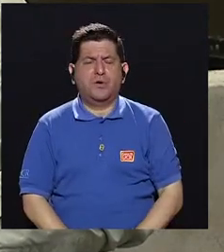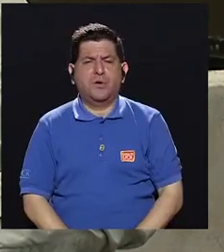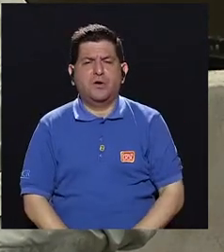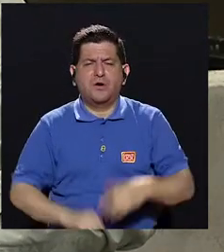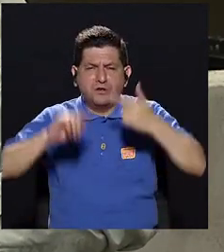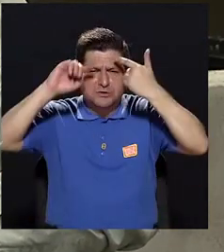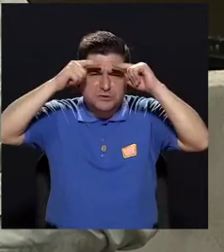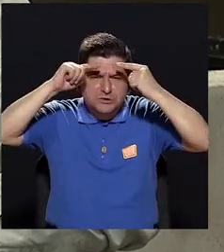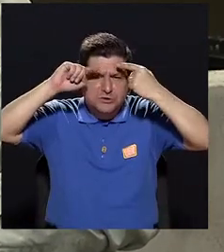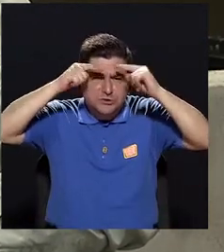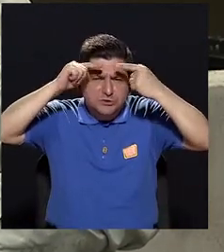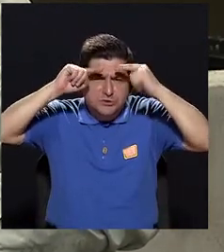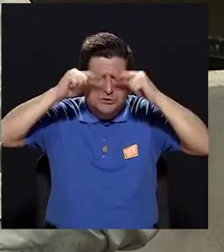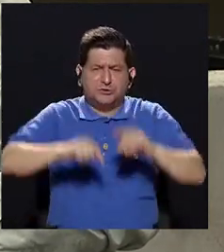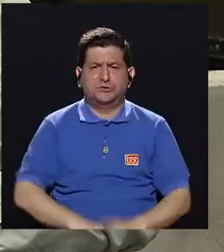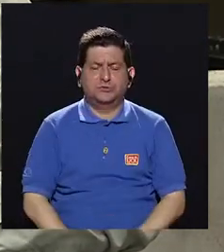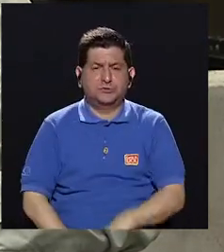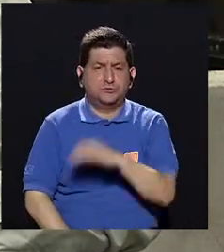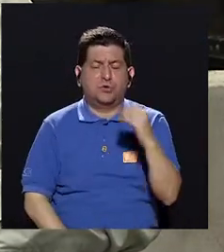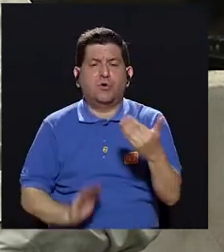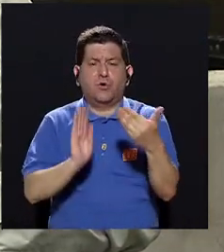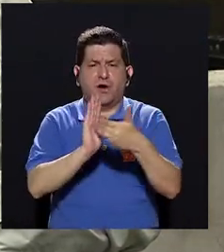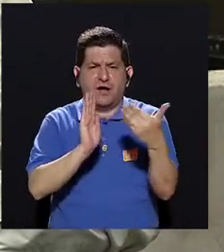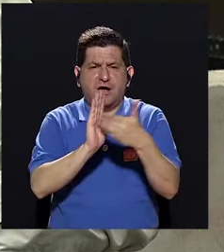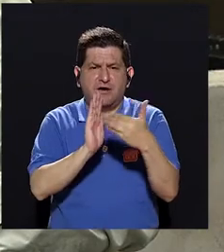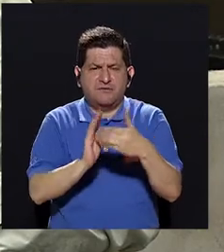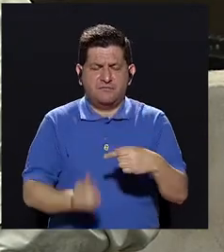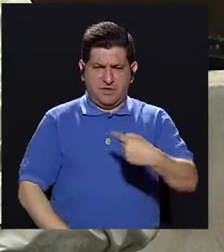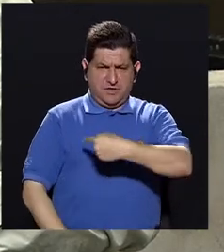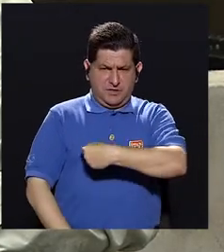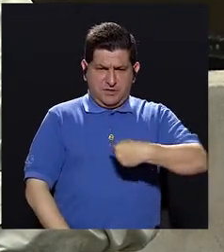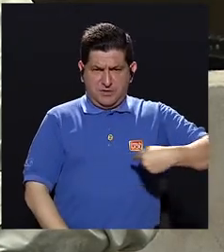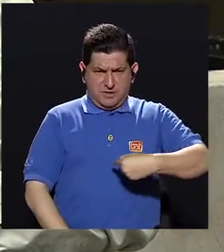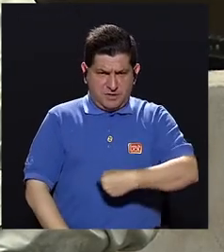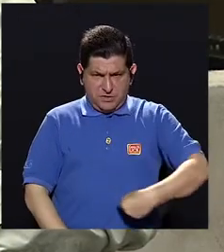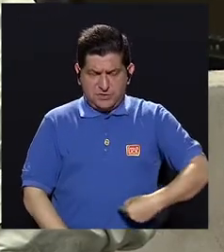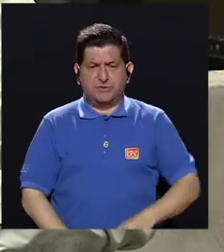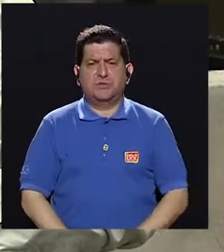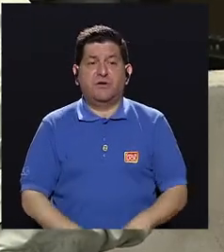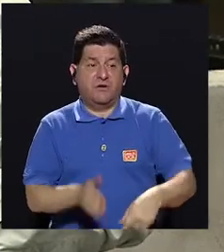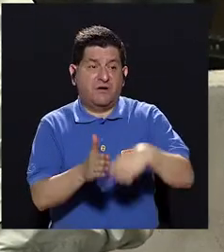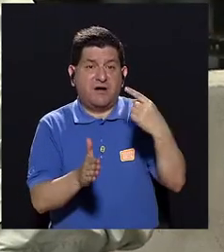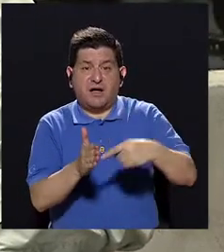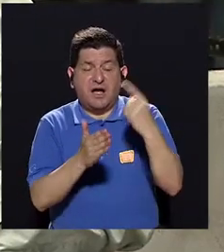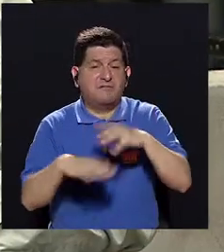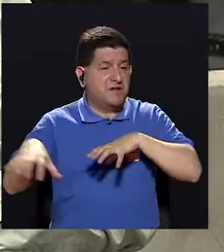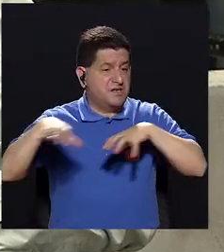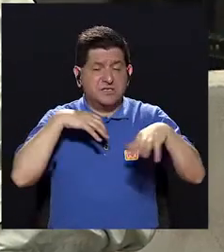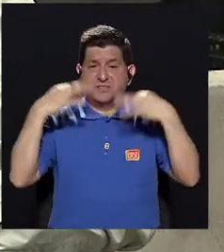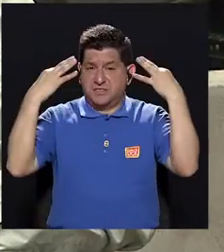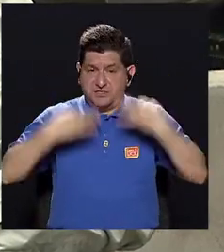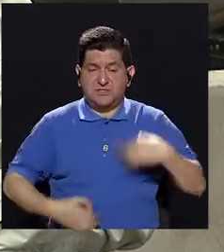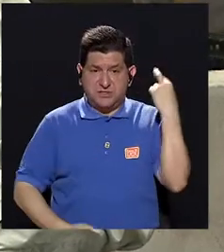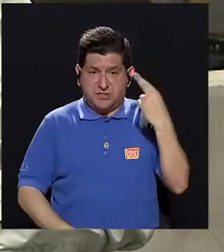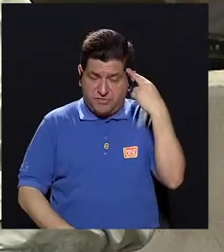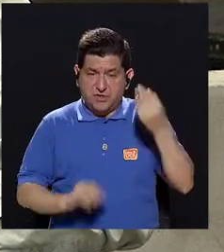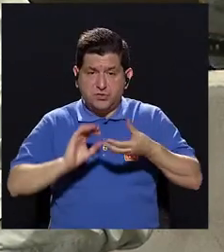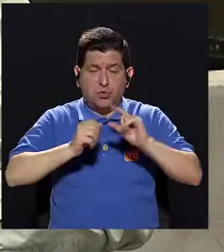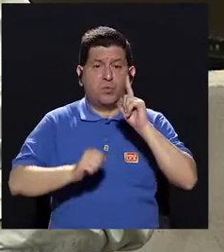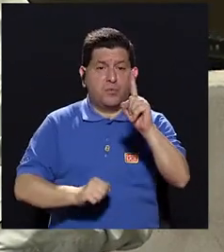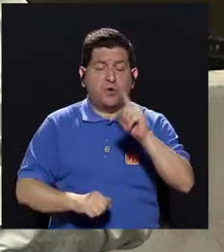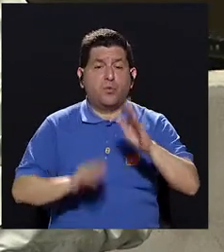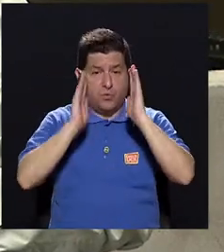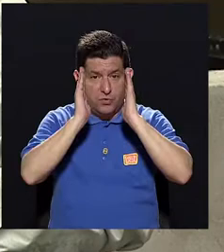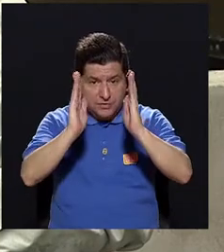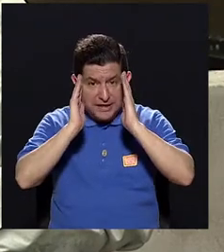las migrañas, ¿verdad? Y los trastornos gastrointestinales, muchas veces por inactividad física, son la causa número uno